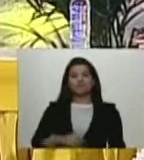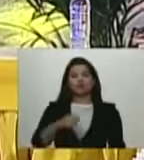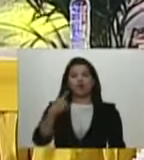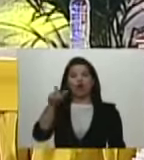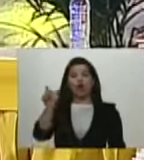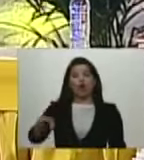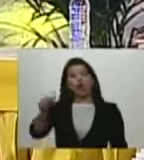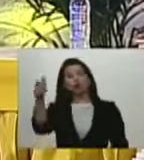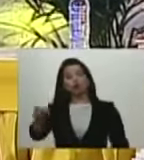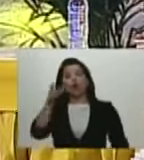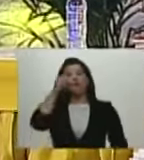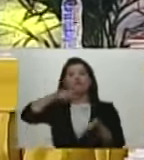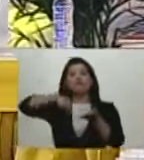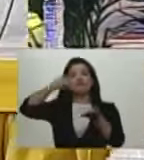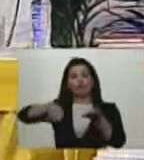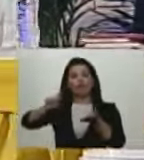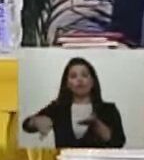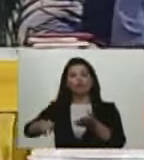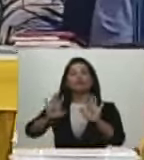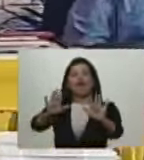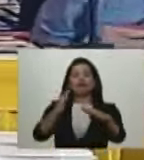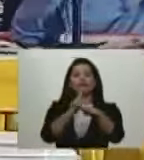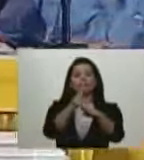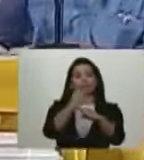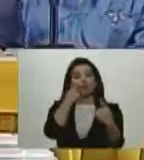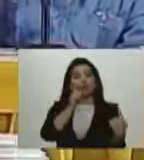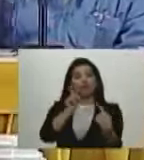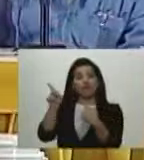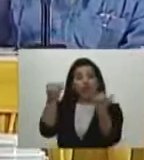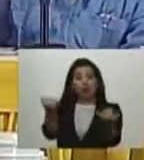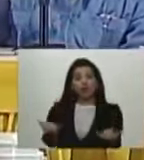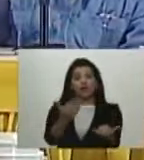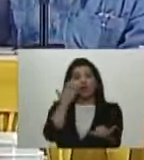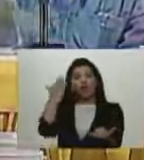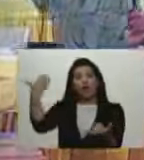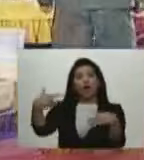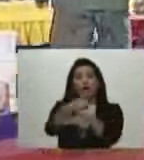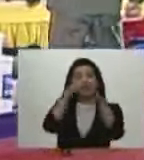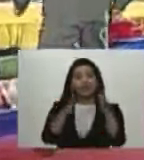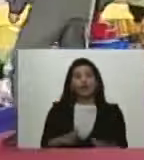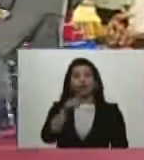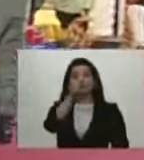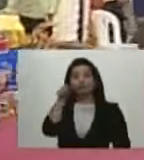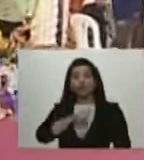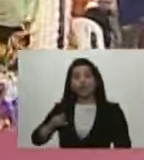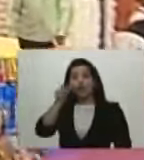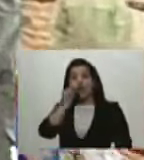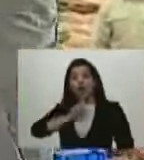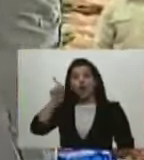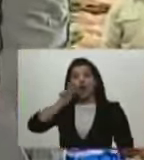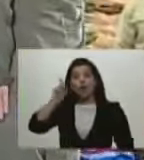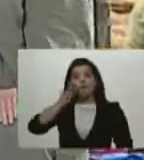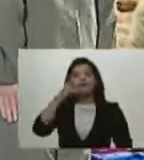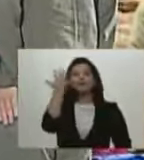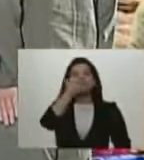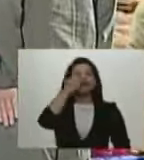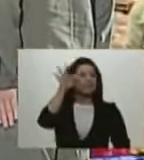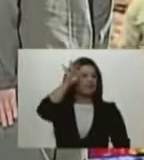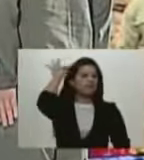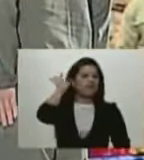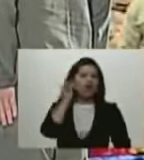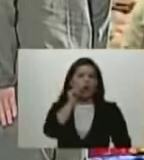Sí, vemos usuarios, usuarias, presidente, como entonces, el gobernador del estado Zulia, Francisco Arias Cárdenas,